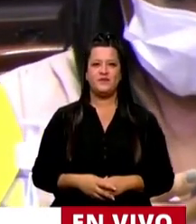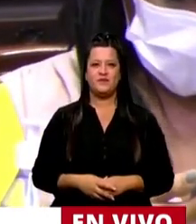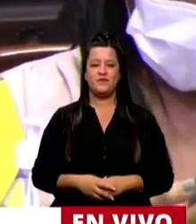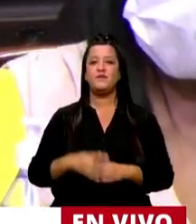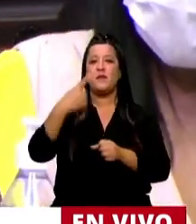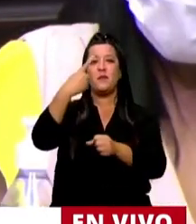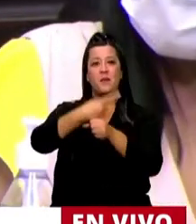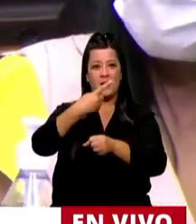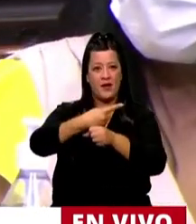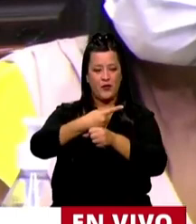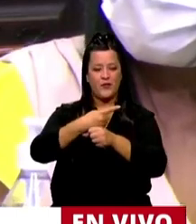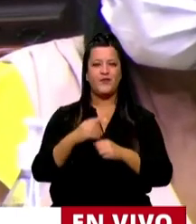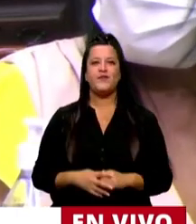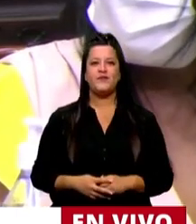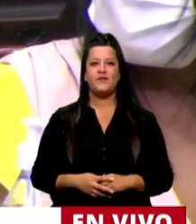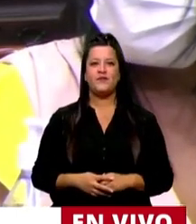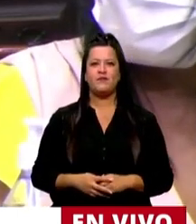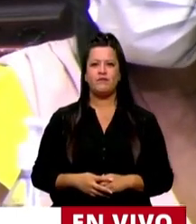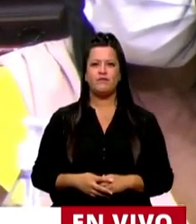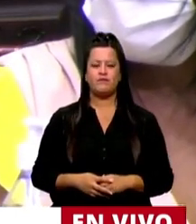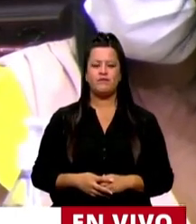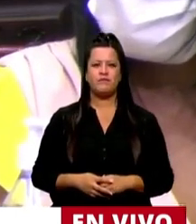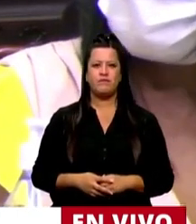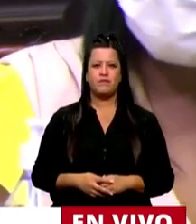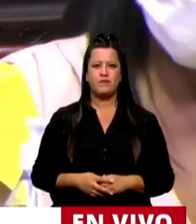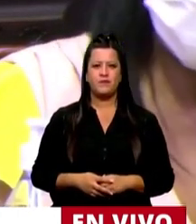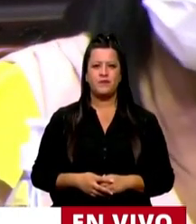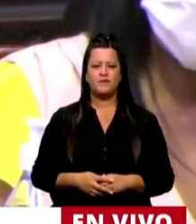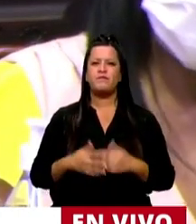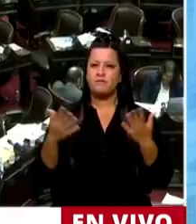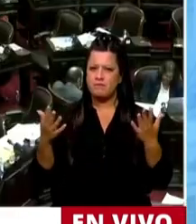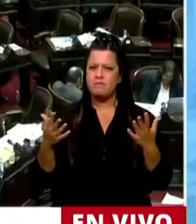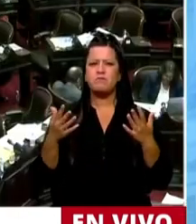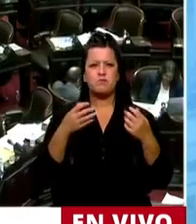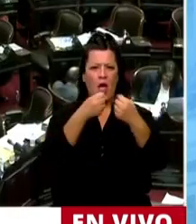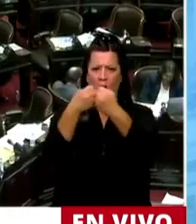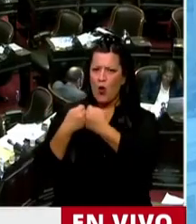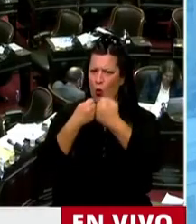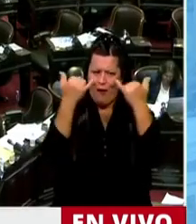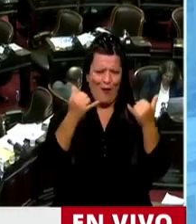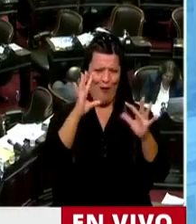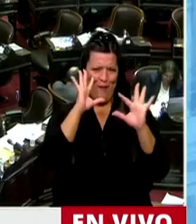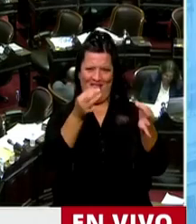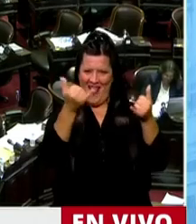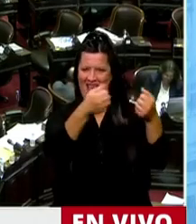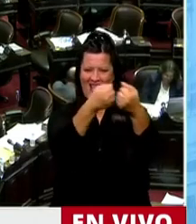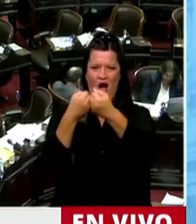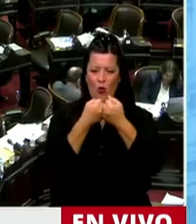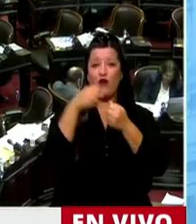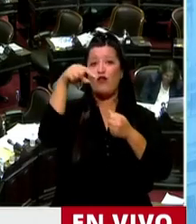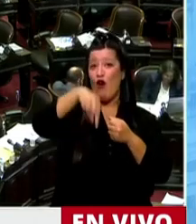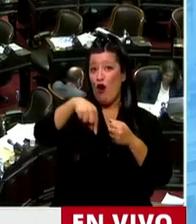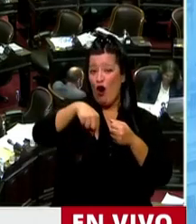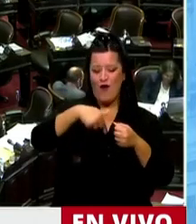En primer lugar, sin duda que hay el consenso necesario para que hoy podamos